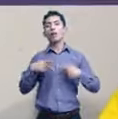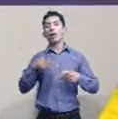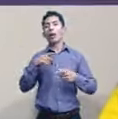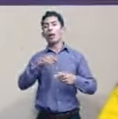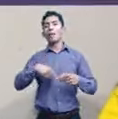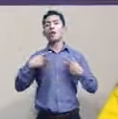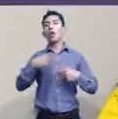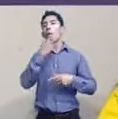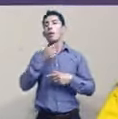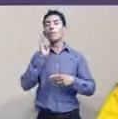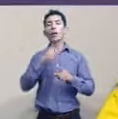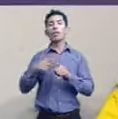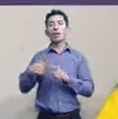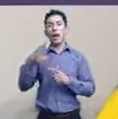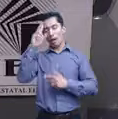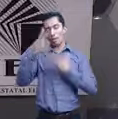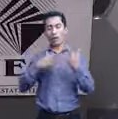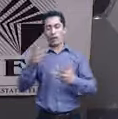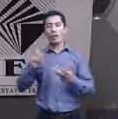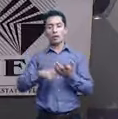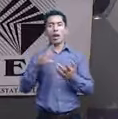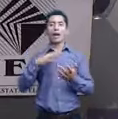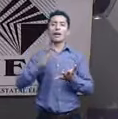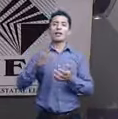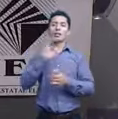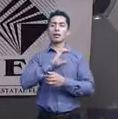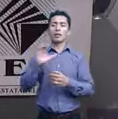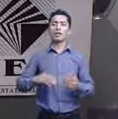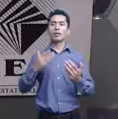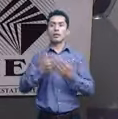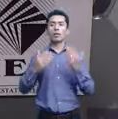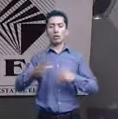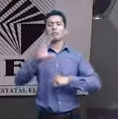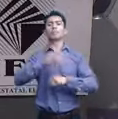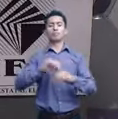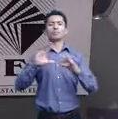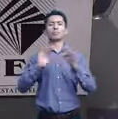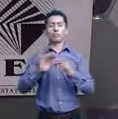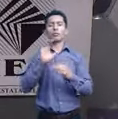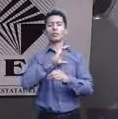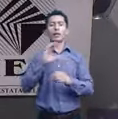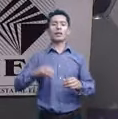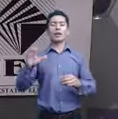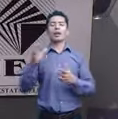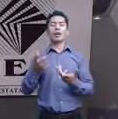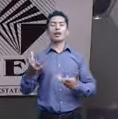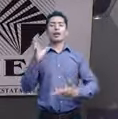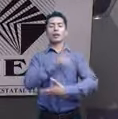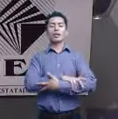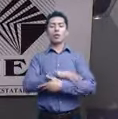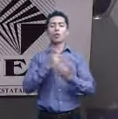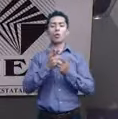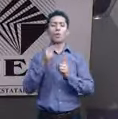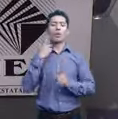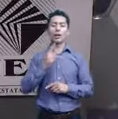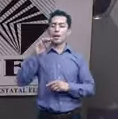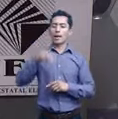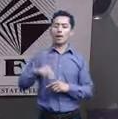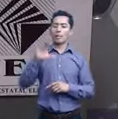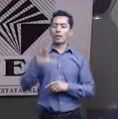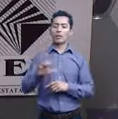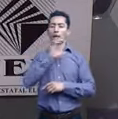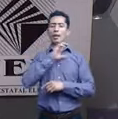a los ciudadanos en condiciones de violencia. Gracias, candidato. Ahora le cedemos el uso de la voz a la candidatura del Partido Movimiento